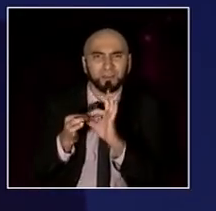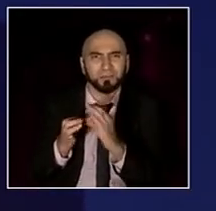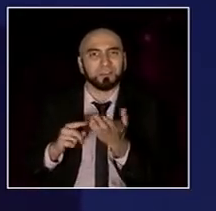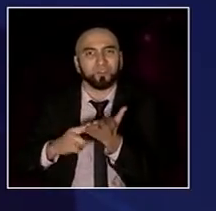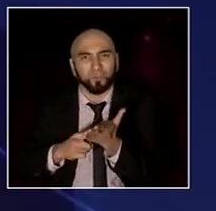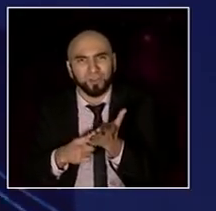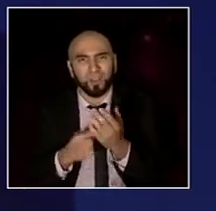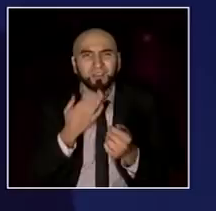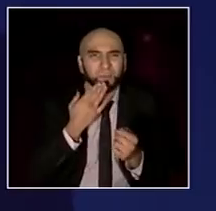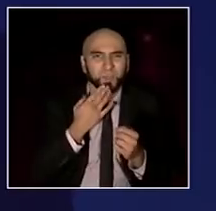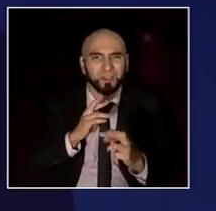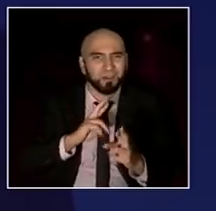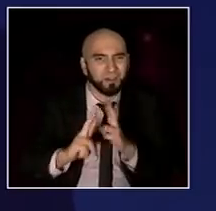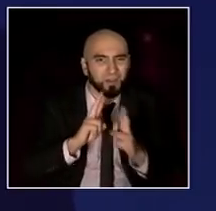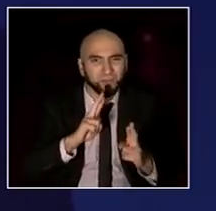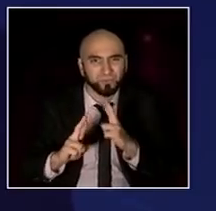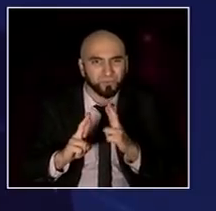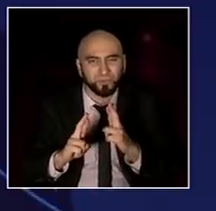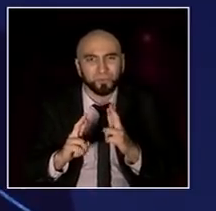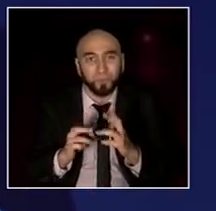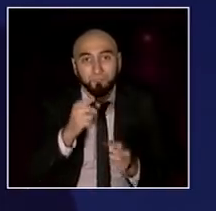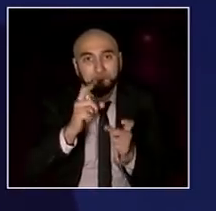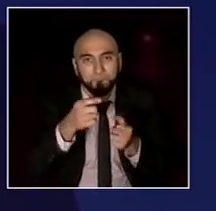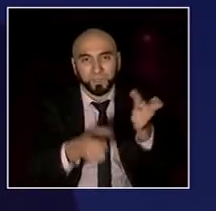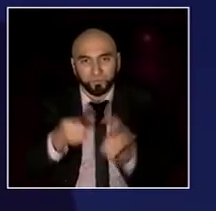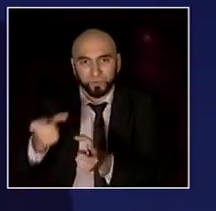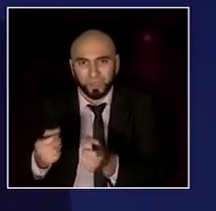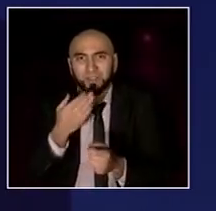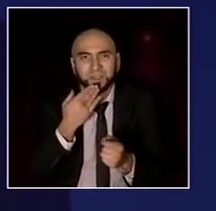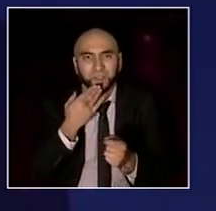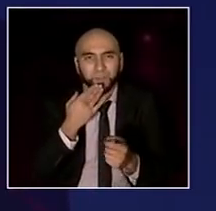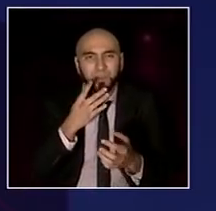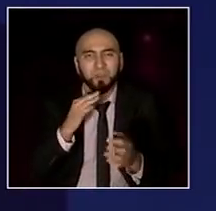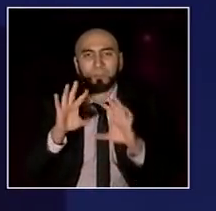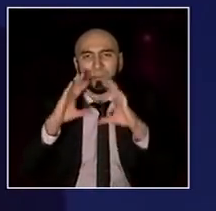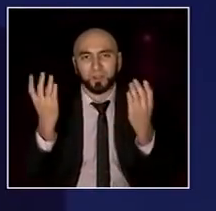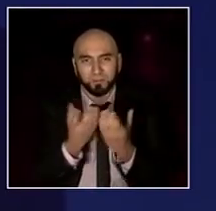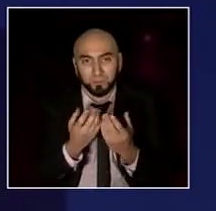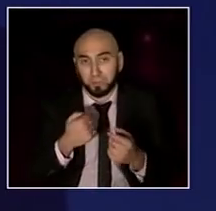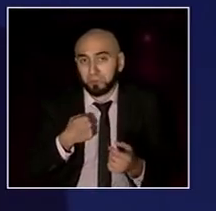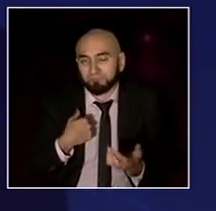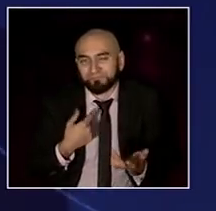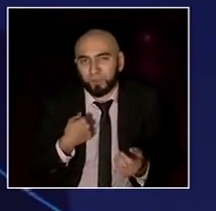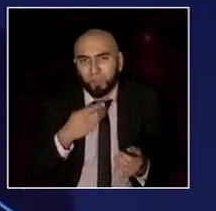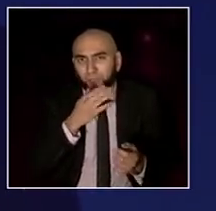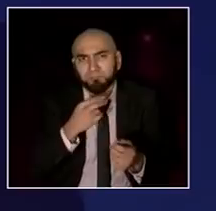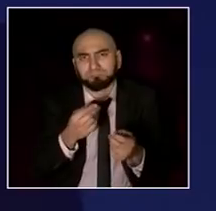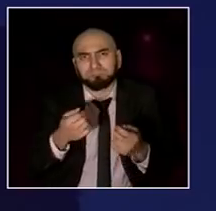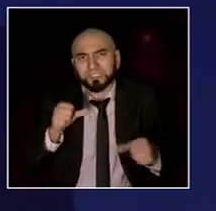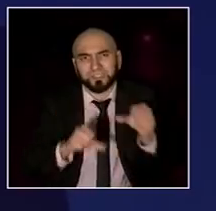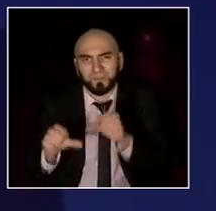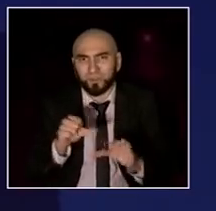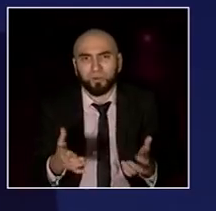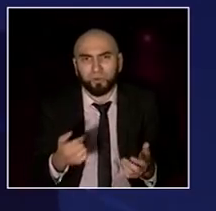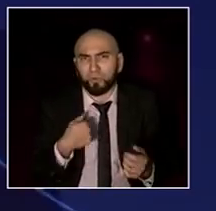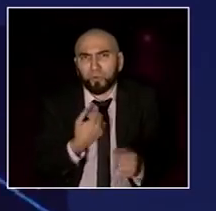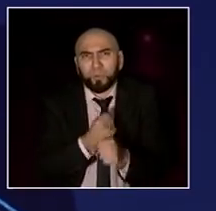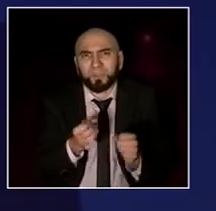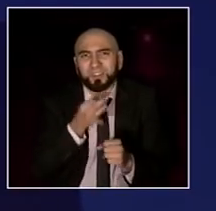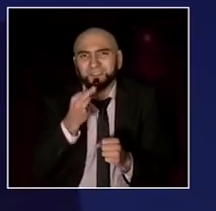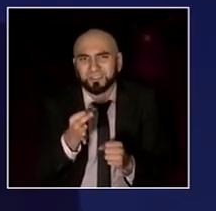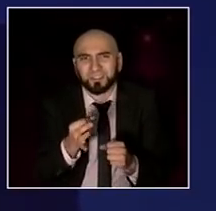las personas y con el planeta. Yo está claro que no soy científico. No estoy en condiciones de decir nada significativo a